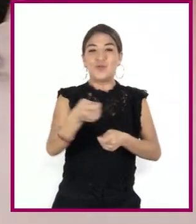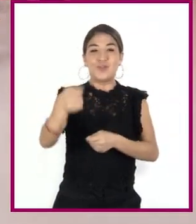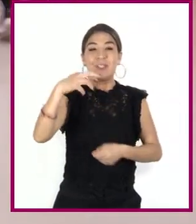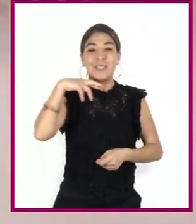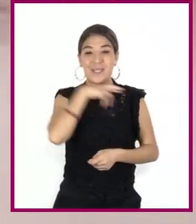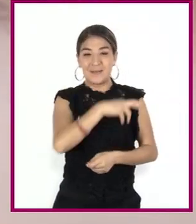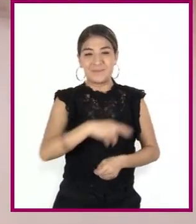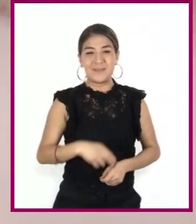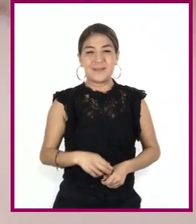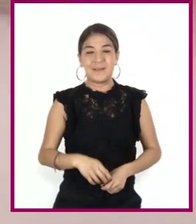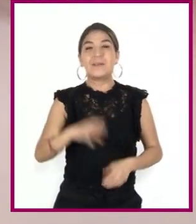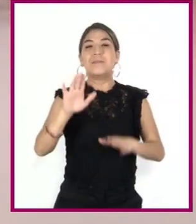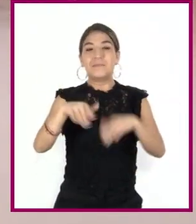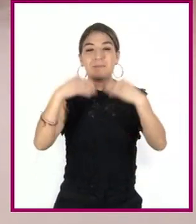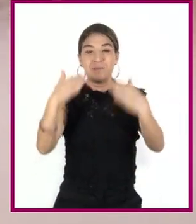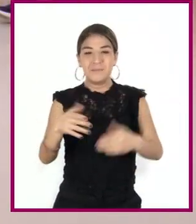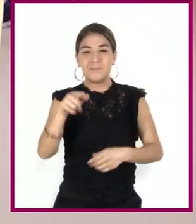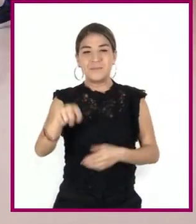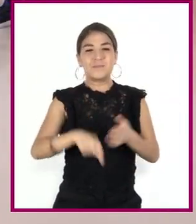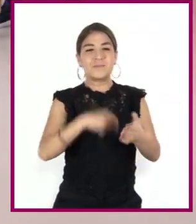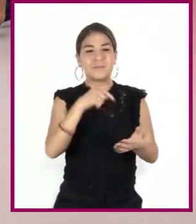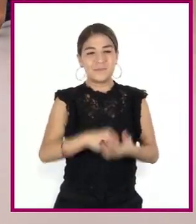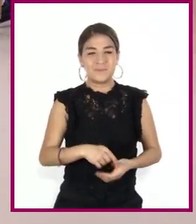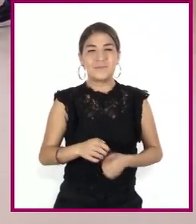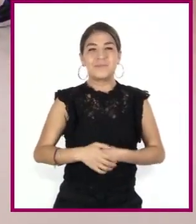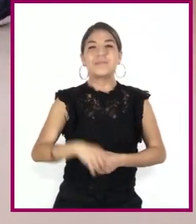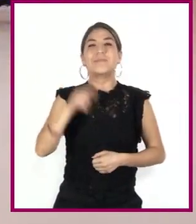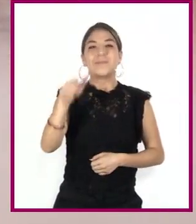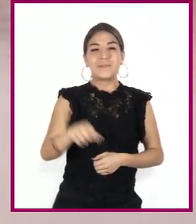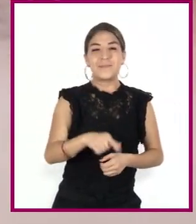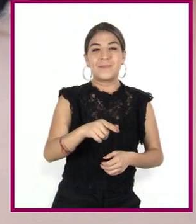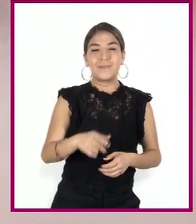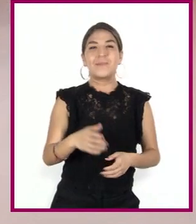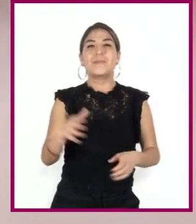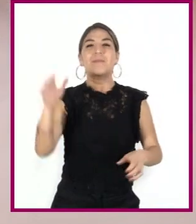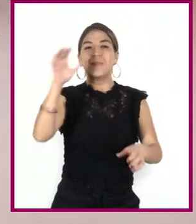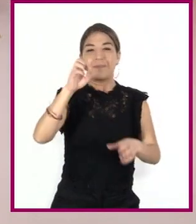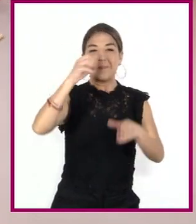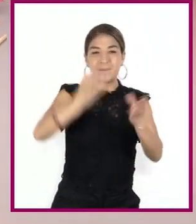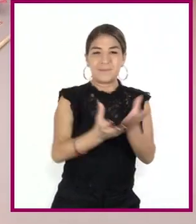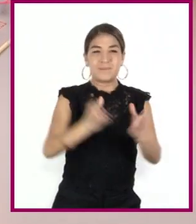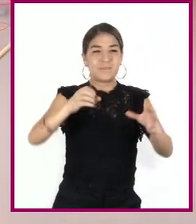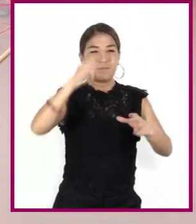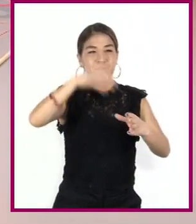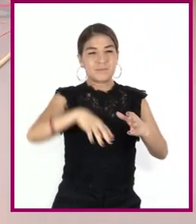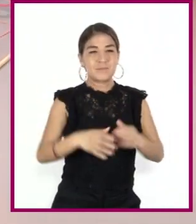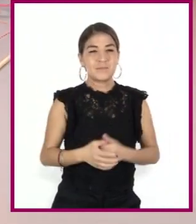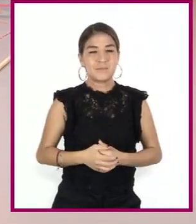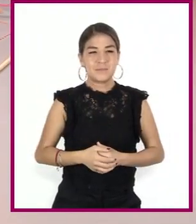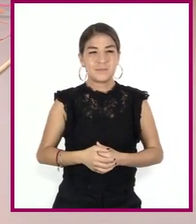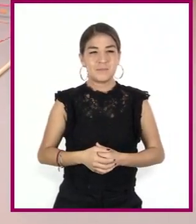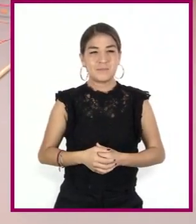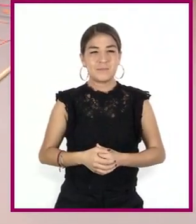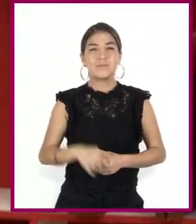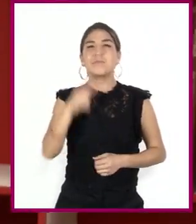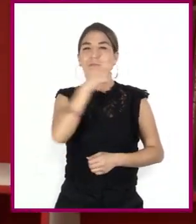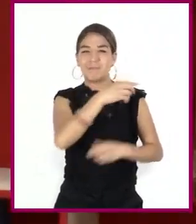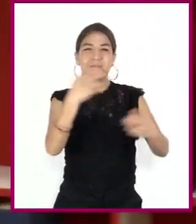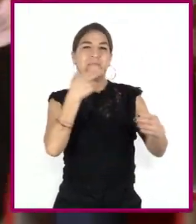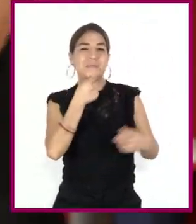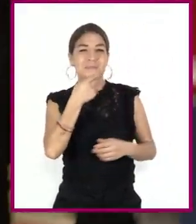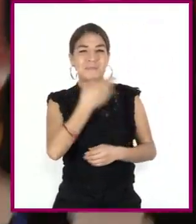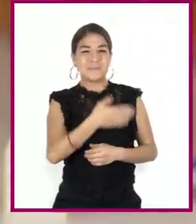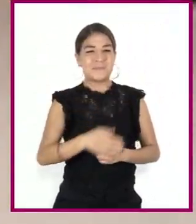rápido. Llegas a depositar la tapa en el colador. Y sigue Daniel.